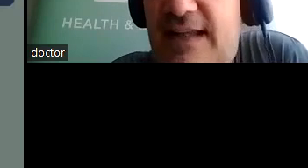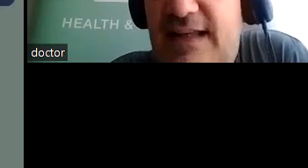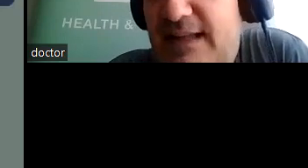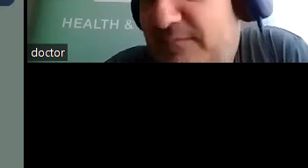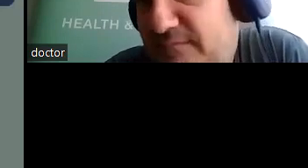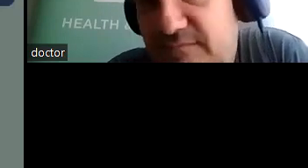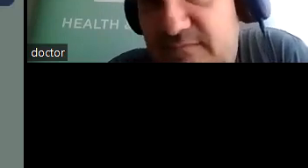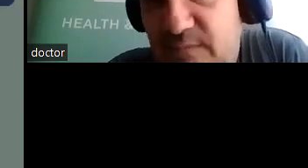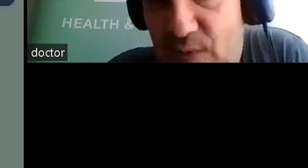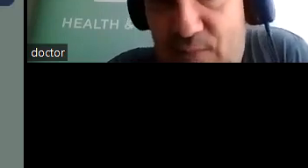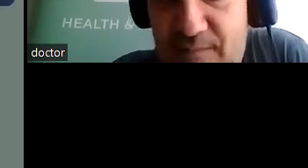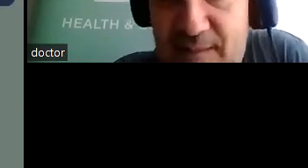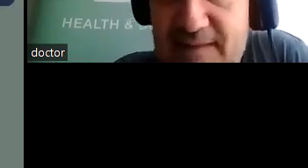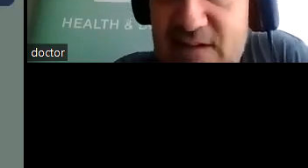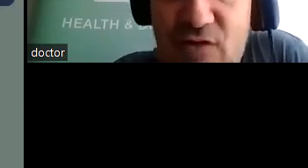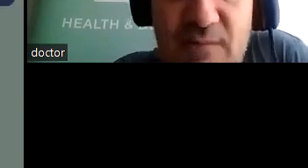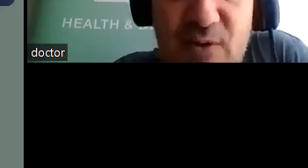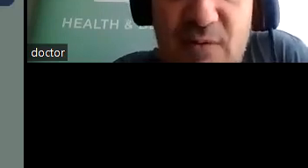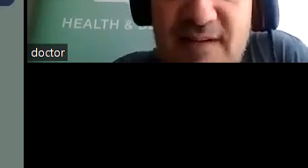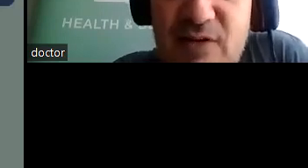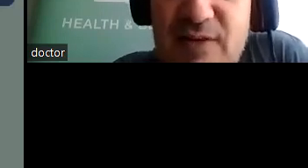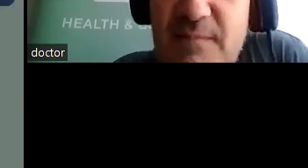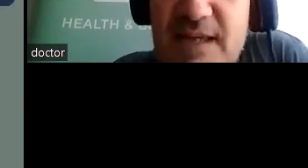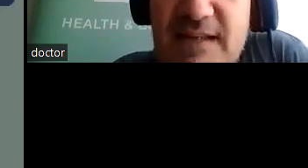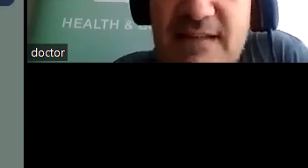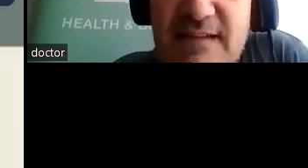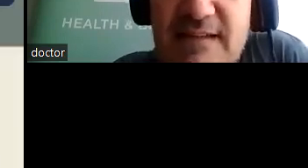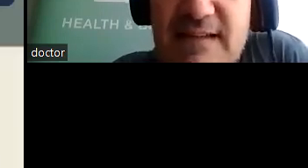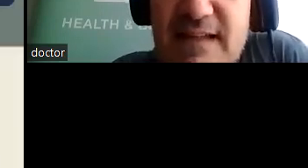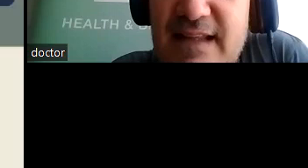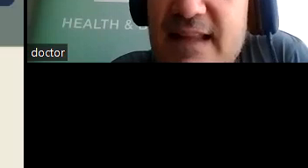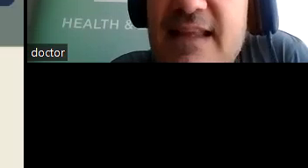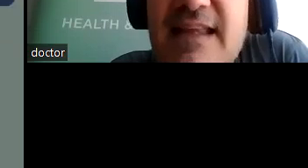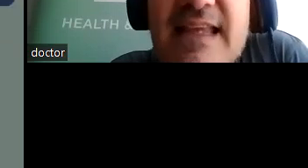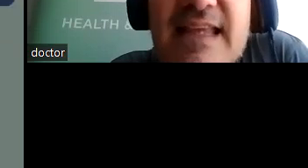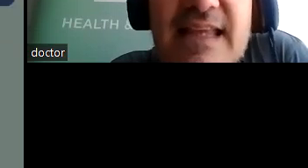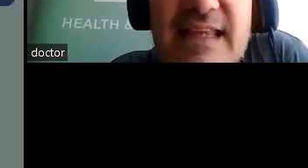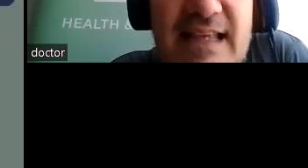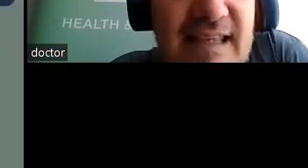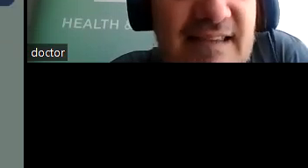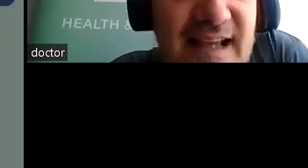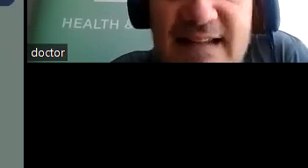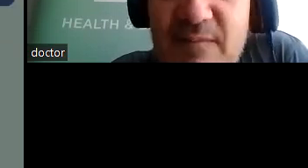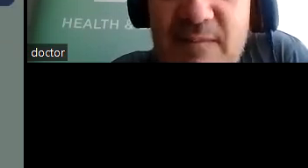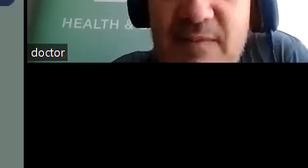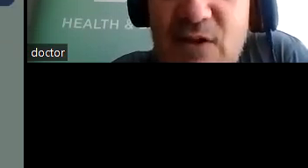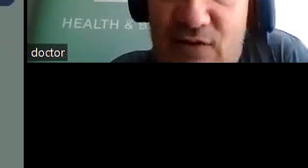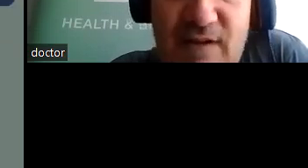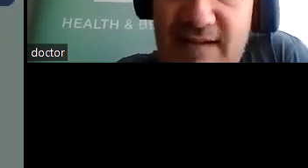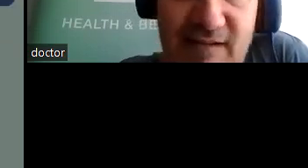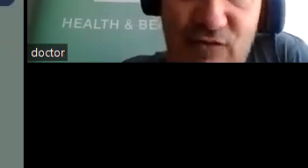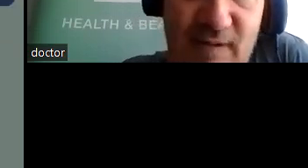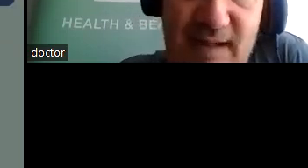melocotón, bueno, para pacientes con problemas de glicemia. Y aquí están,